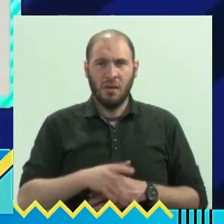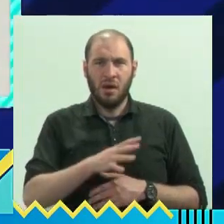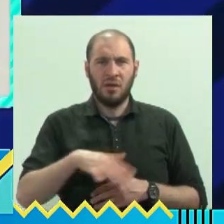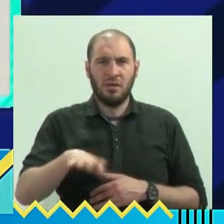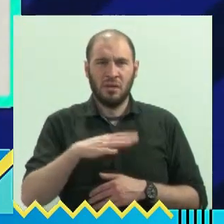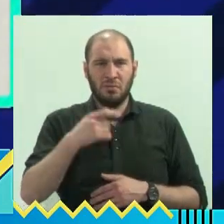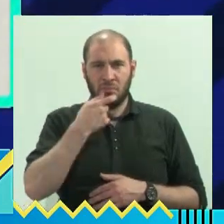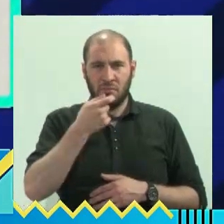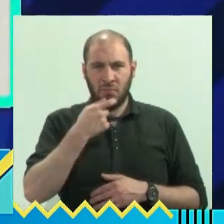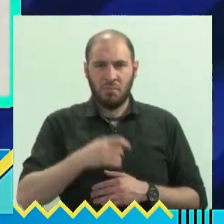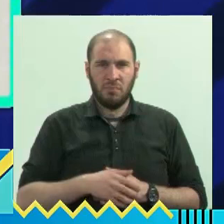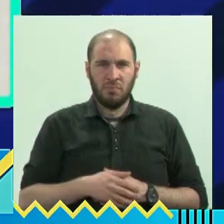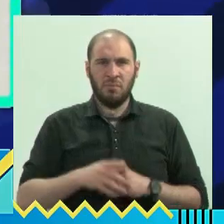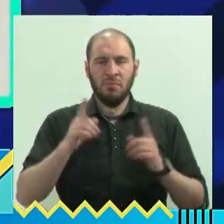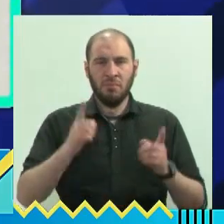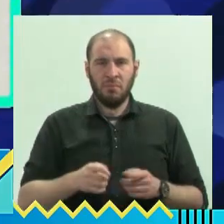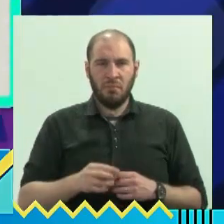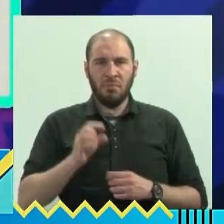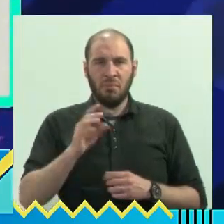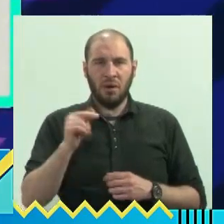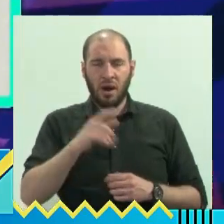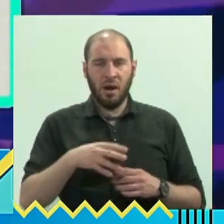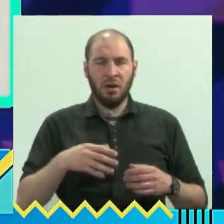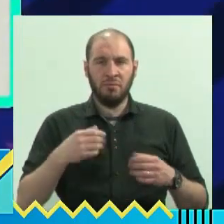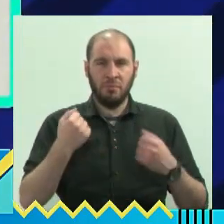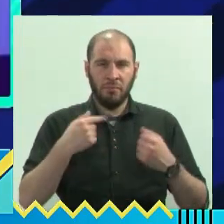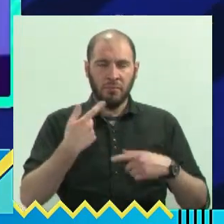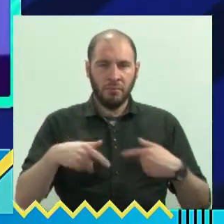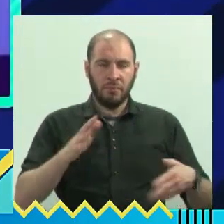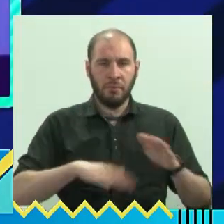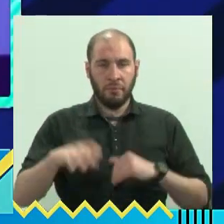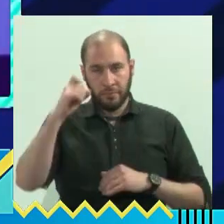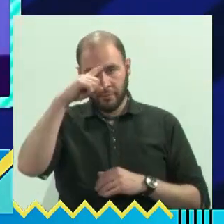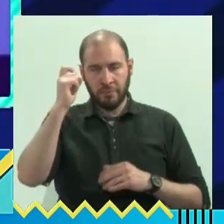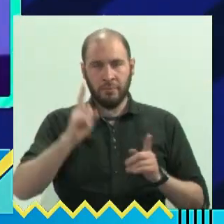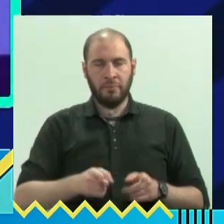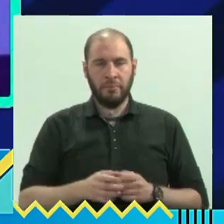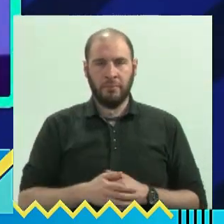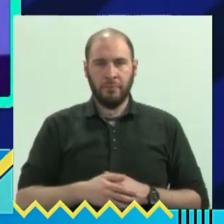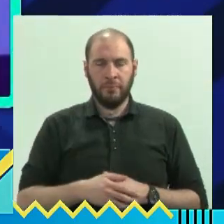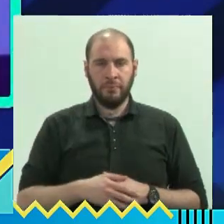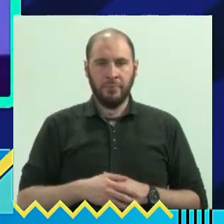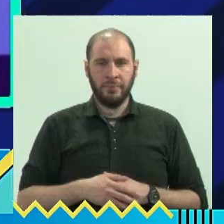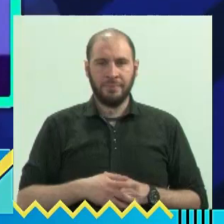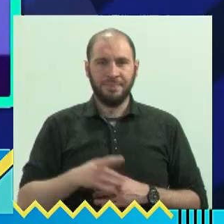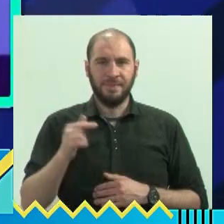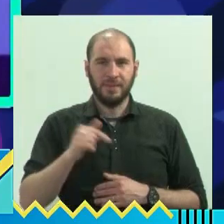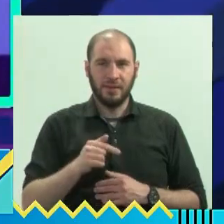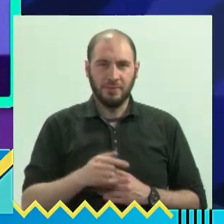sociedad mendocina, y no solamente porque había tenido un ejercicio de su actividad a nivel nacional, digamos, no